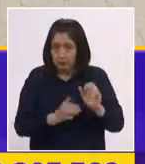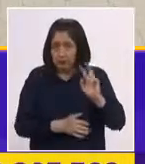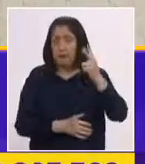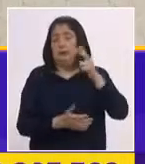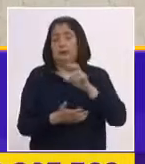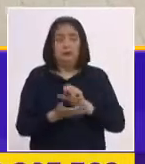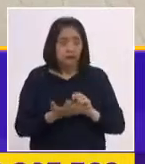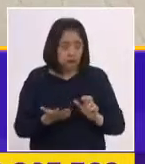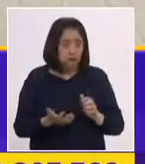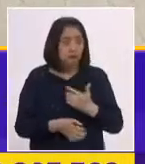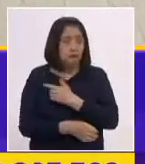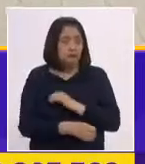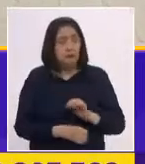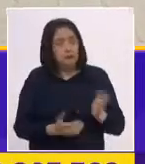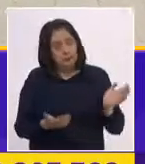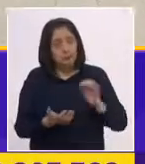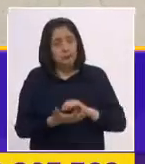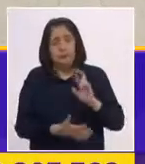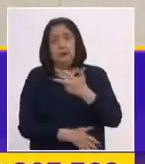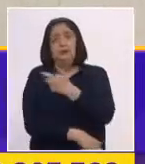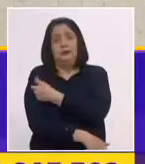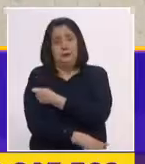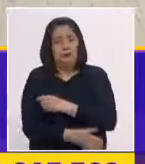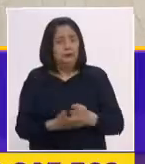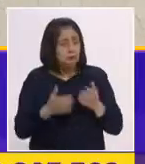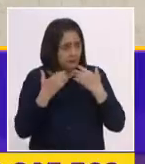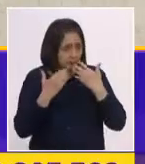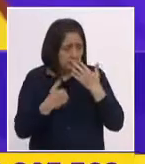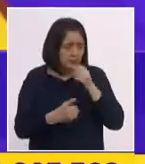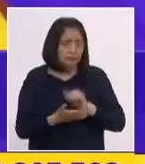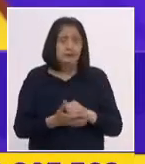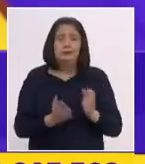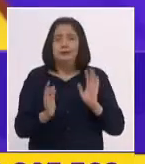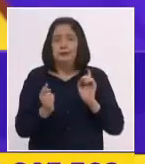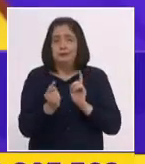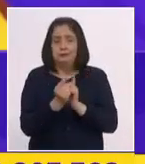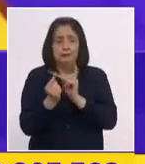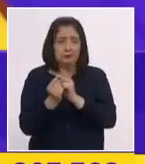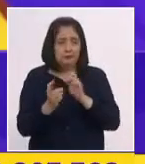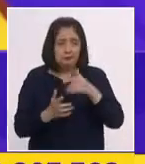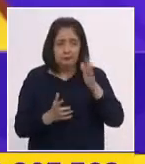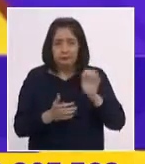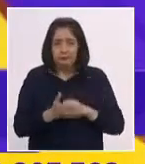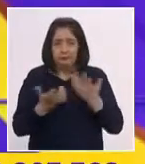segunda dosis, vaya por la dosis de refuerzo. Gracias, Ricardo. Regresamos contigo en cualquier momento. Vamos ahora a la pausa.